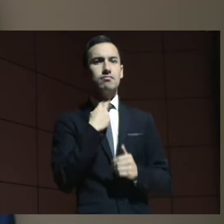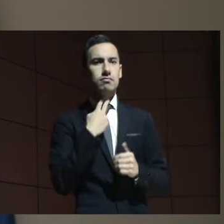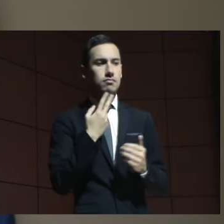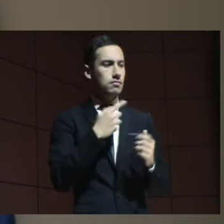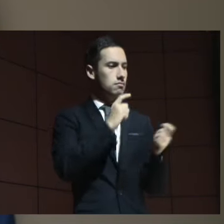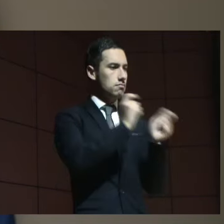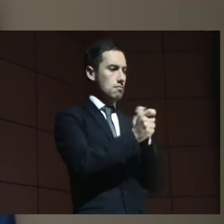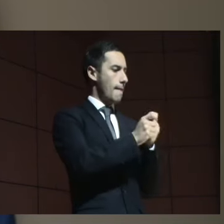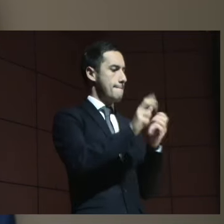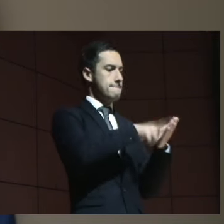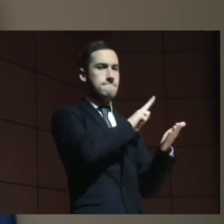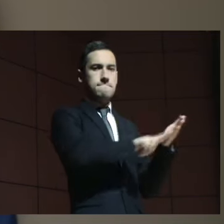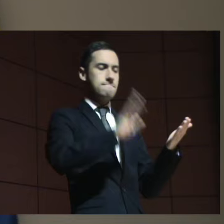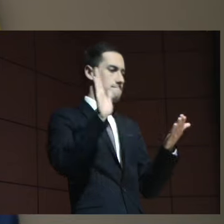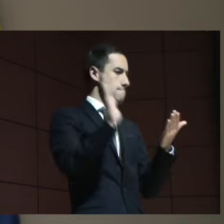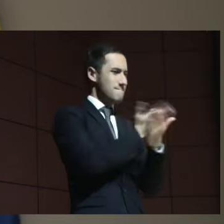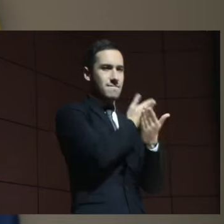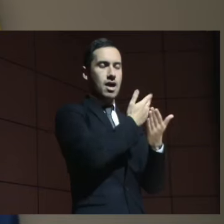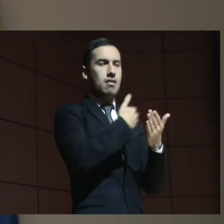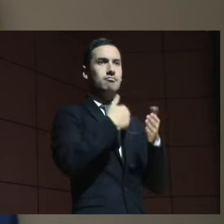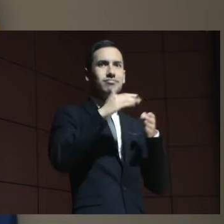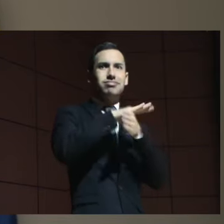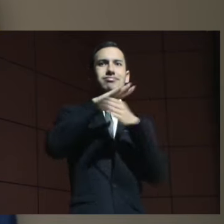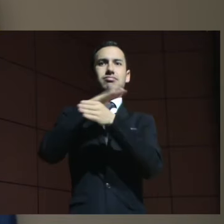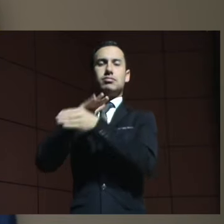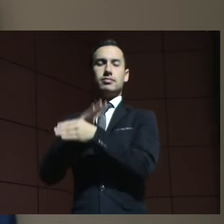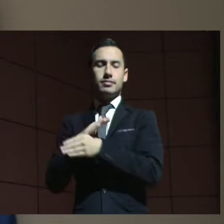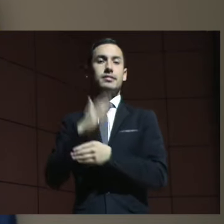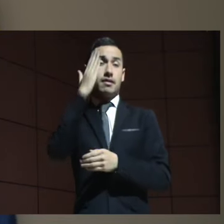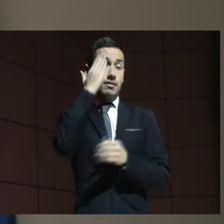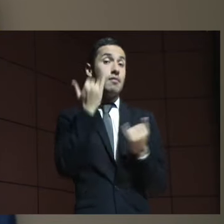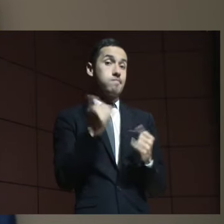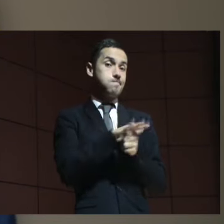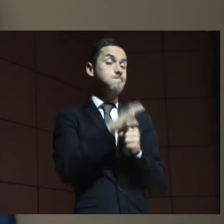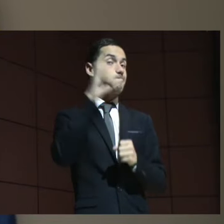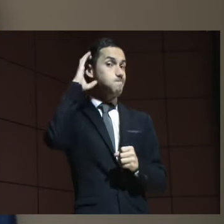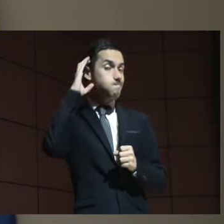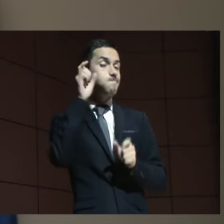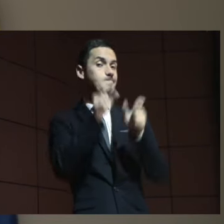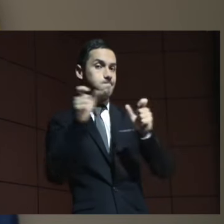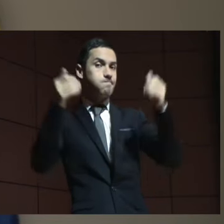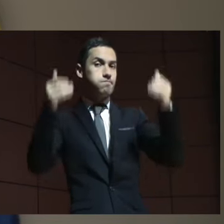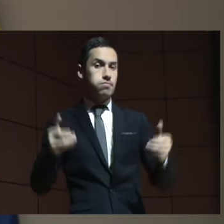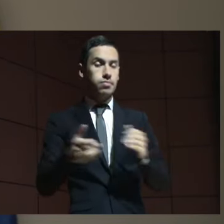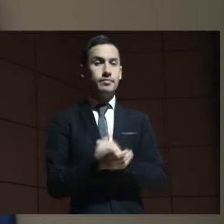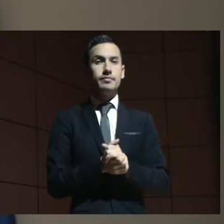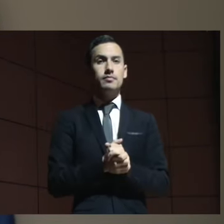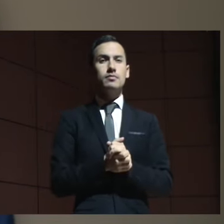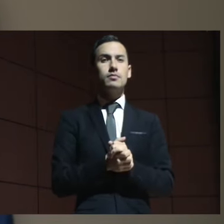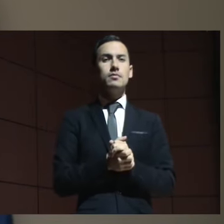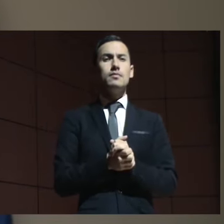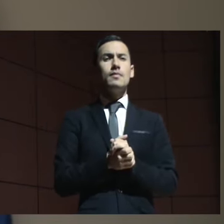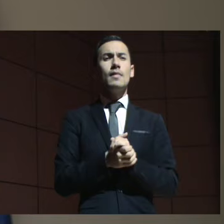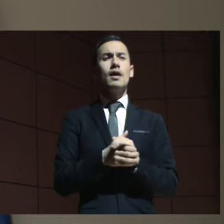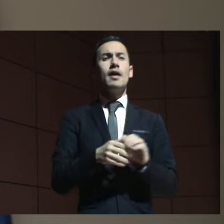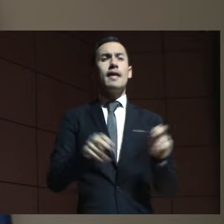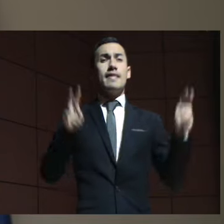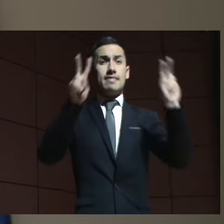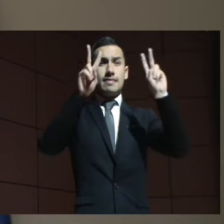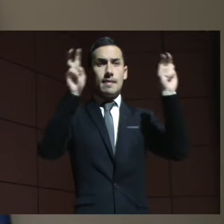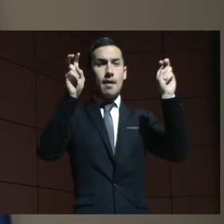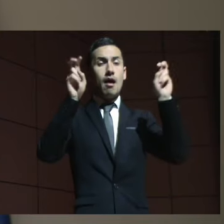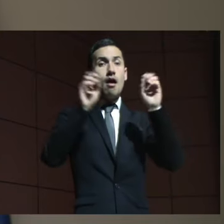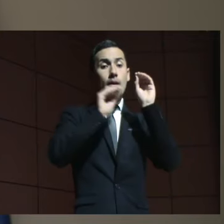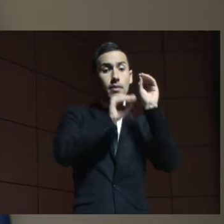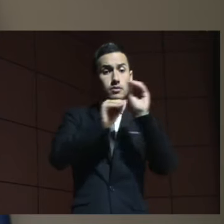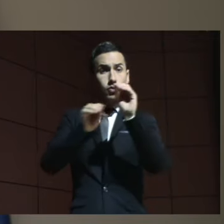eliminar las barreras que tienen que enfrentar las personas con discapacidad. Y no solo